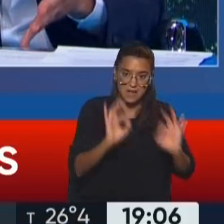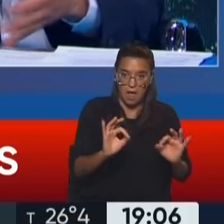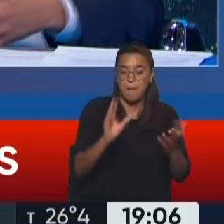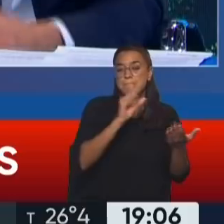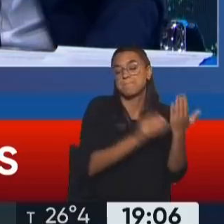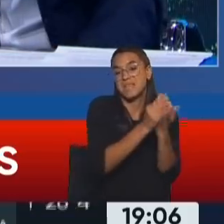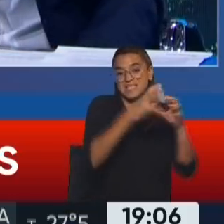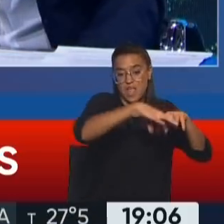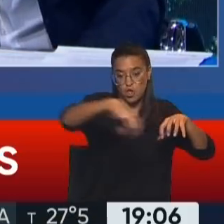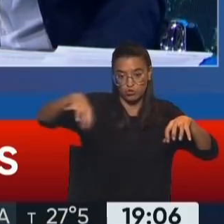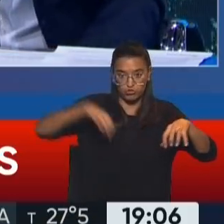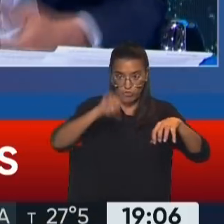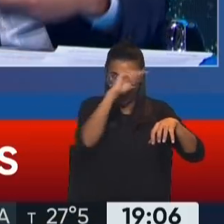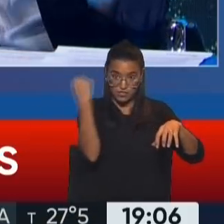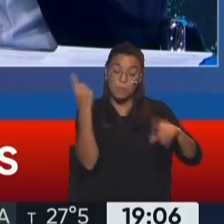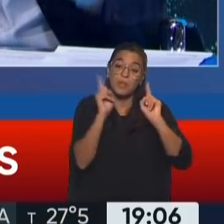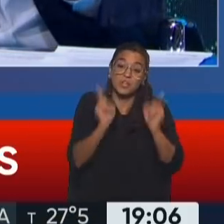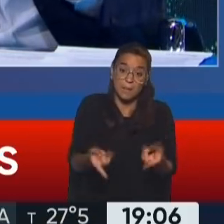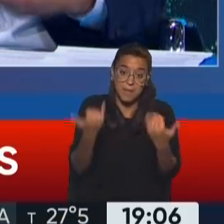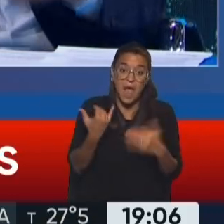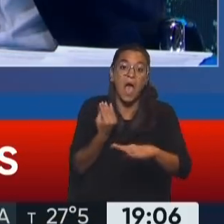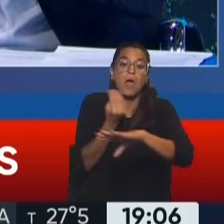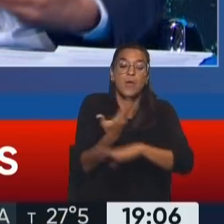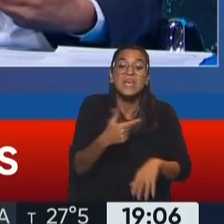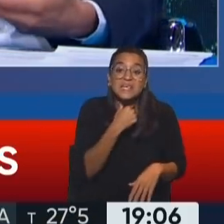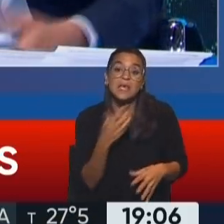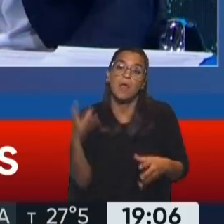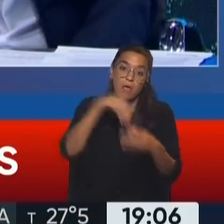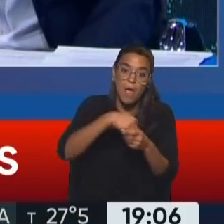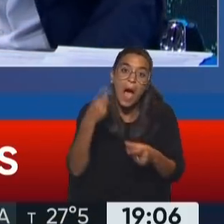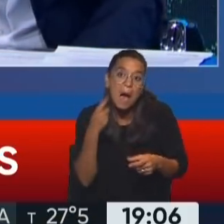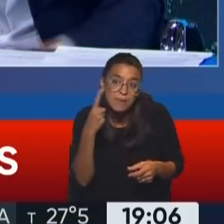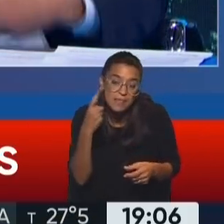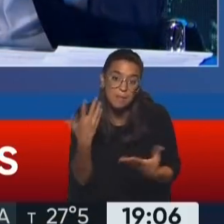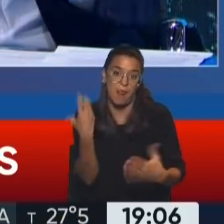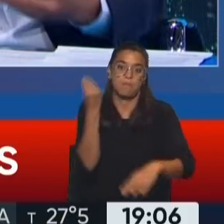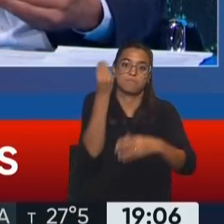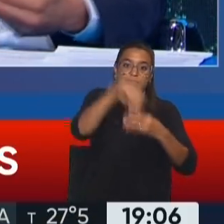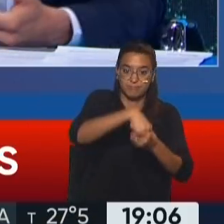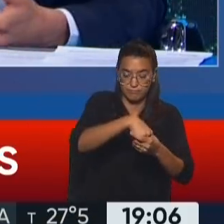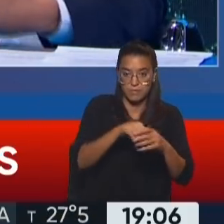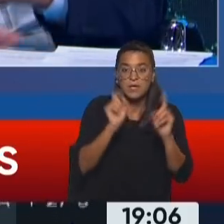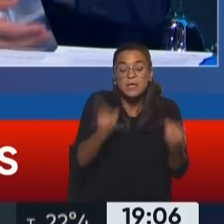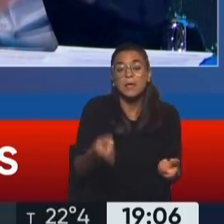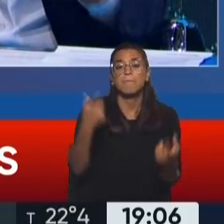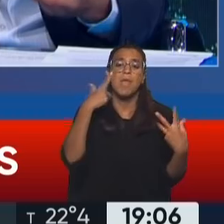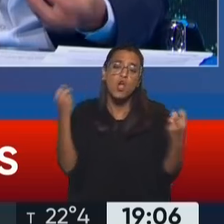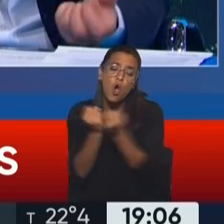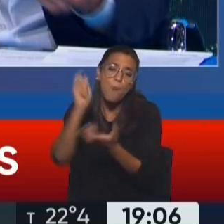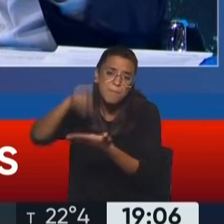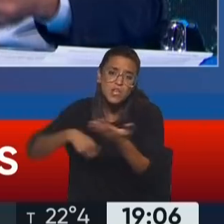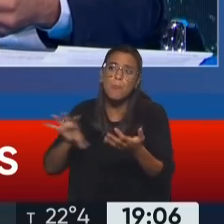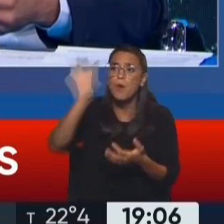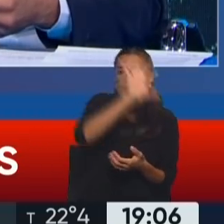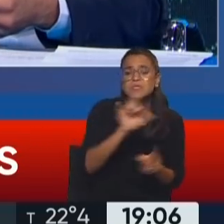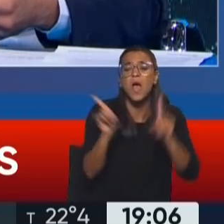ministerios nacionales. Pero también hay aspirantes o gente que se quiere capacitar. Y también se firman convenios con provincias que por algún motivo no